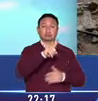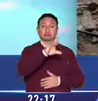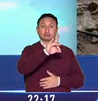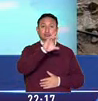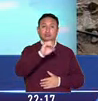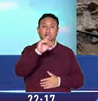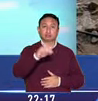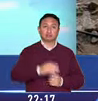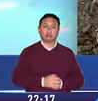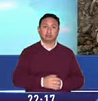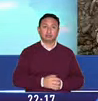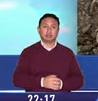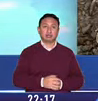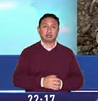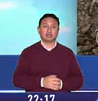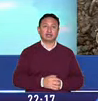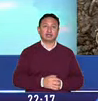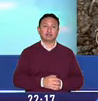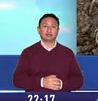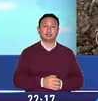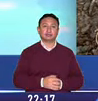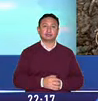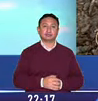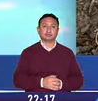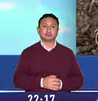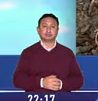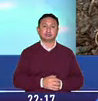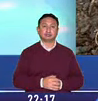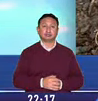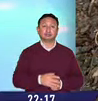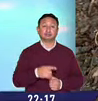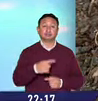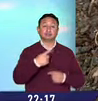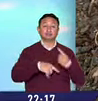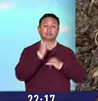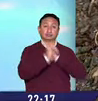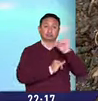paquetes. El alcaloide tenía como destino el mercado internacional.